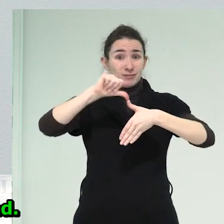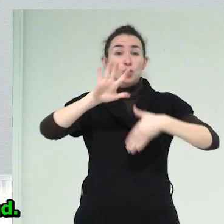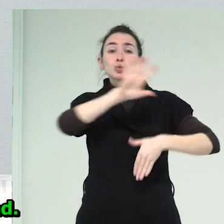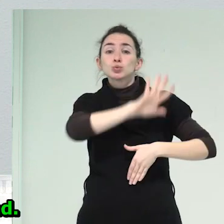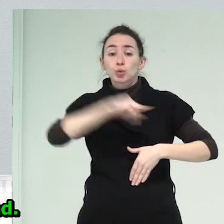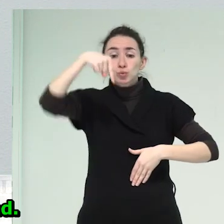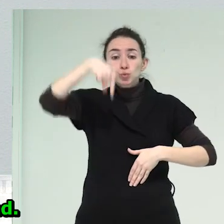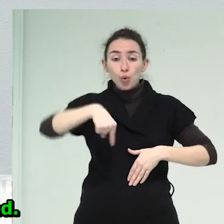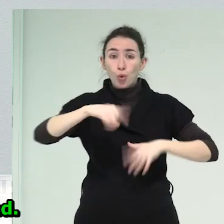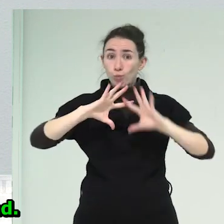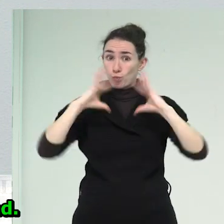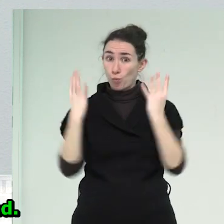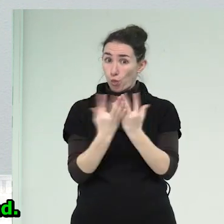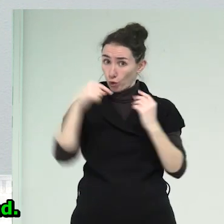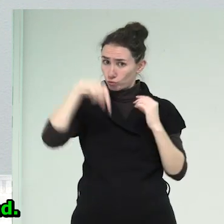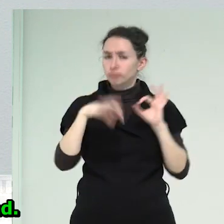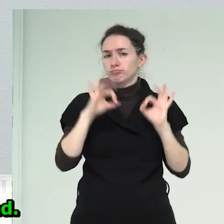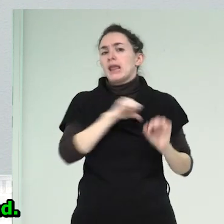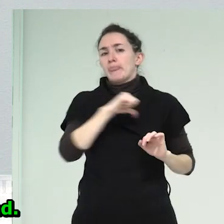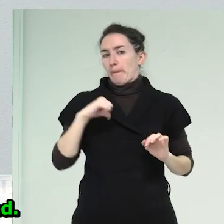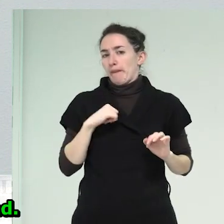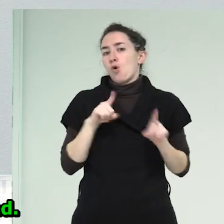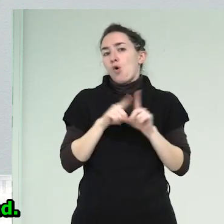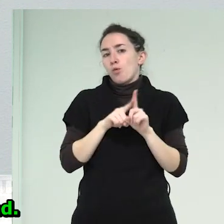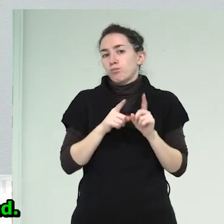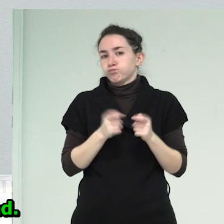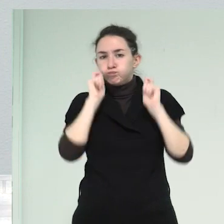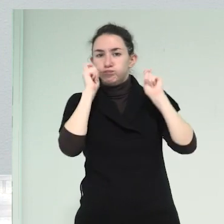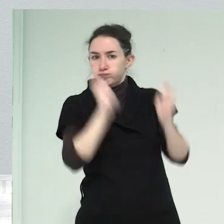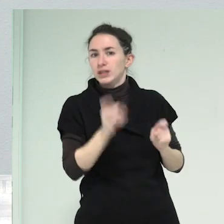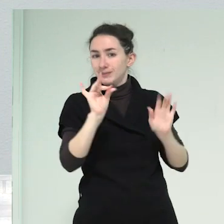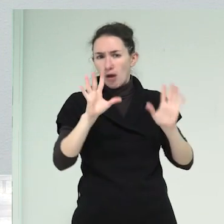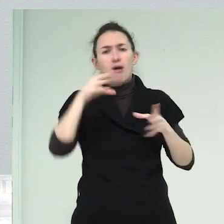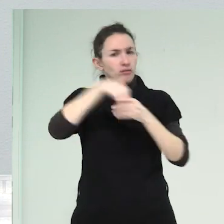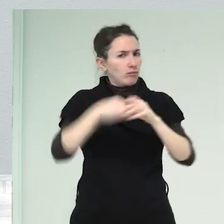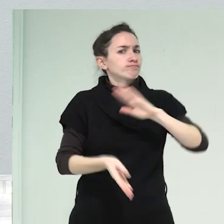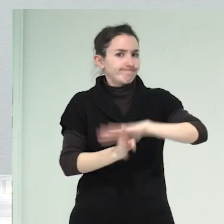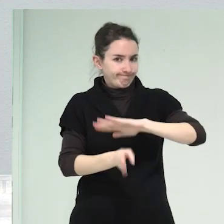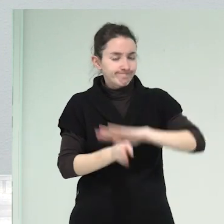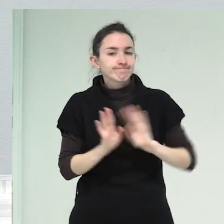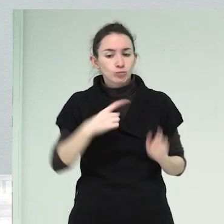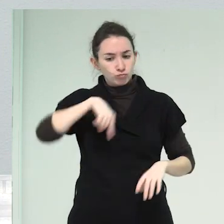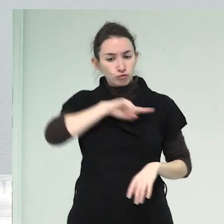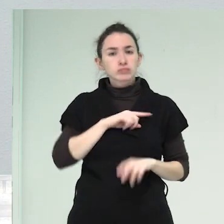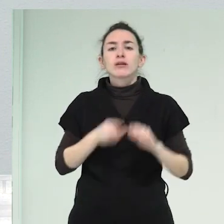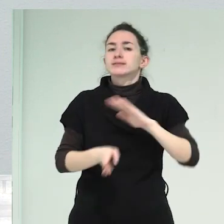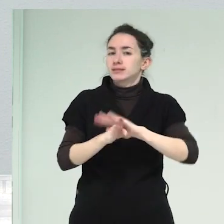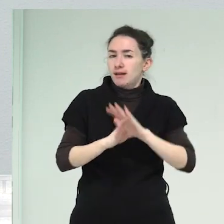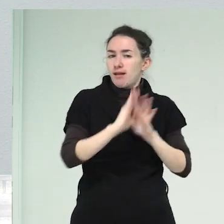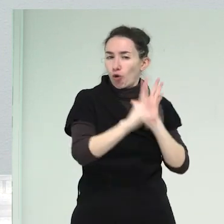se han dado formalmente, pero no se ha roto con la colonialidad. Ni seguimos siendo